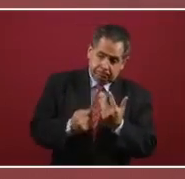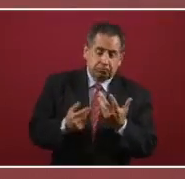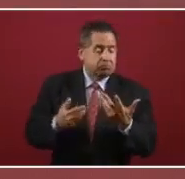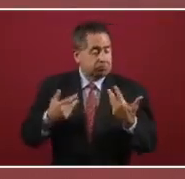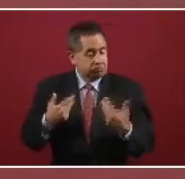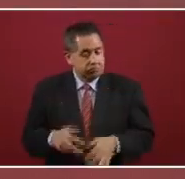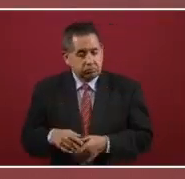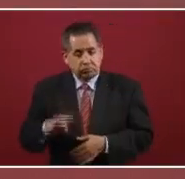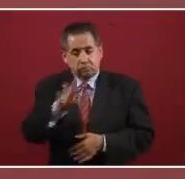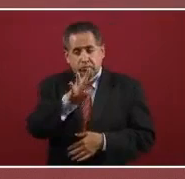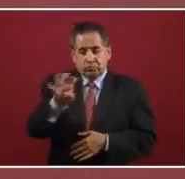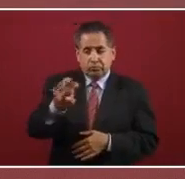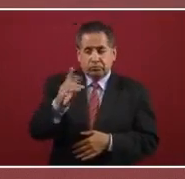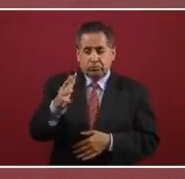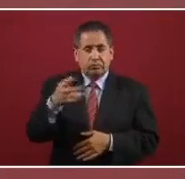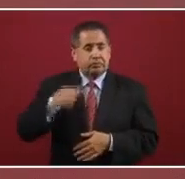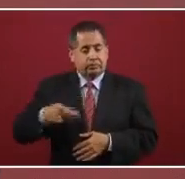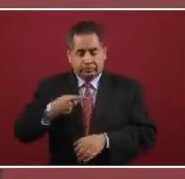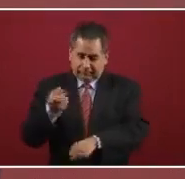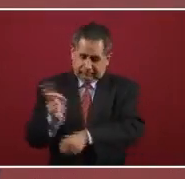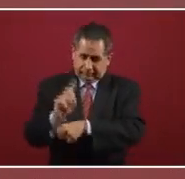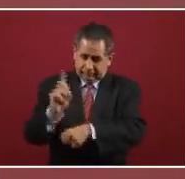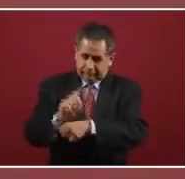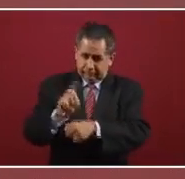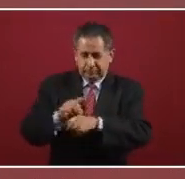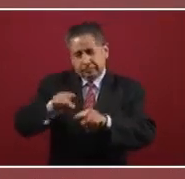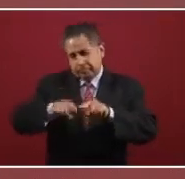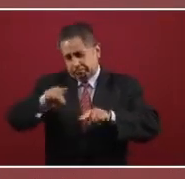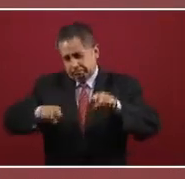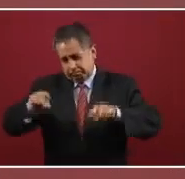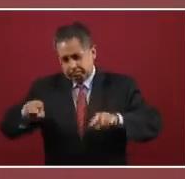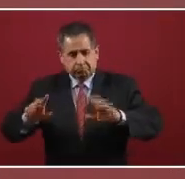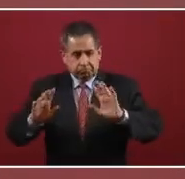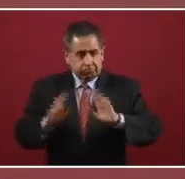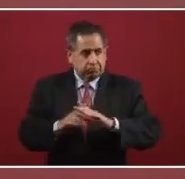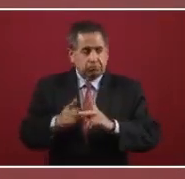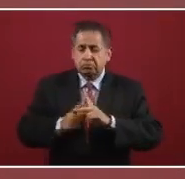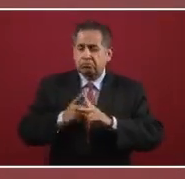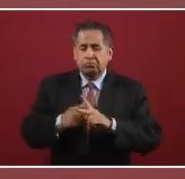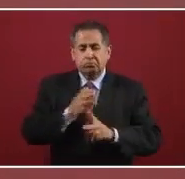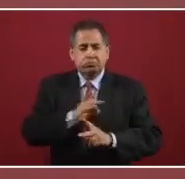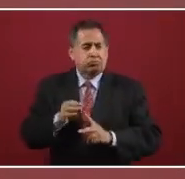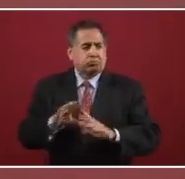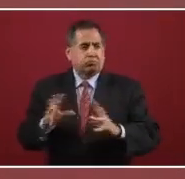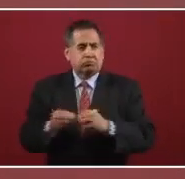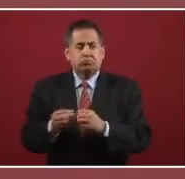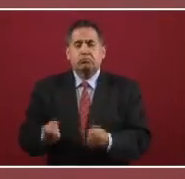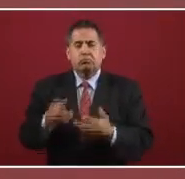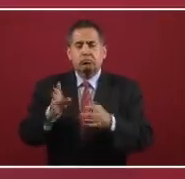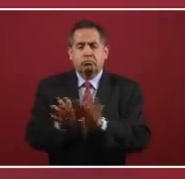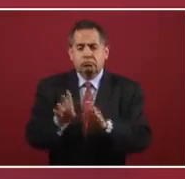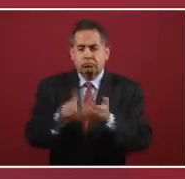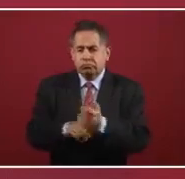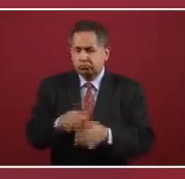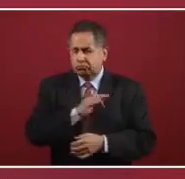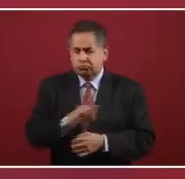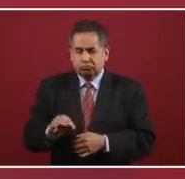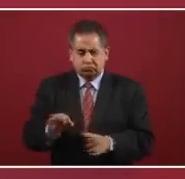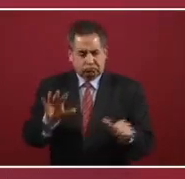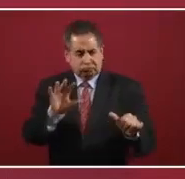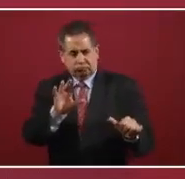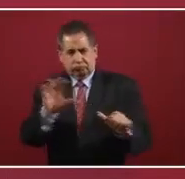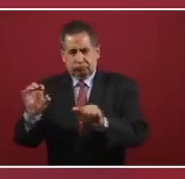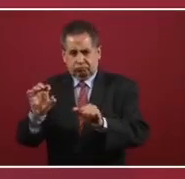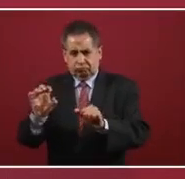un promedio de 450 personas diarias, a veces varía. Y tenemos un promedio de casi